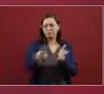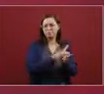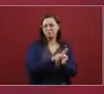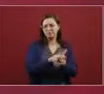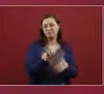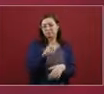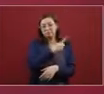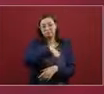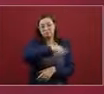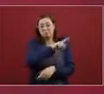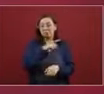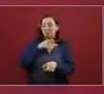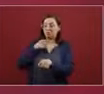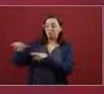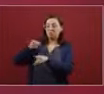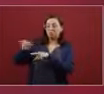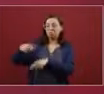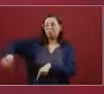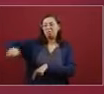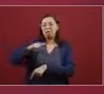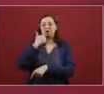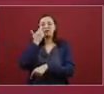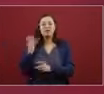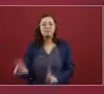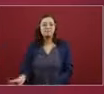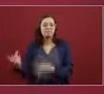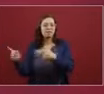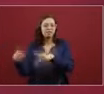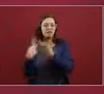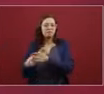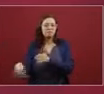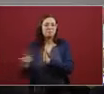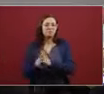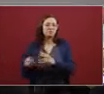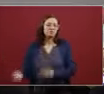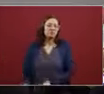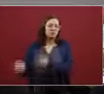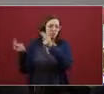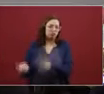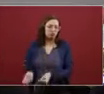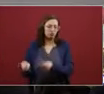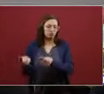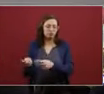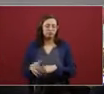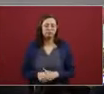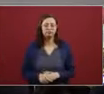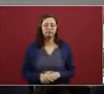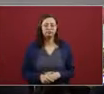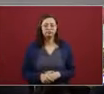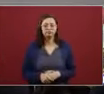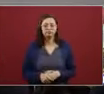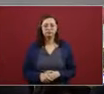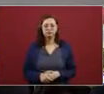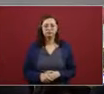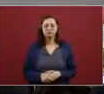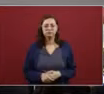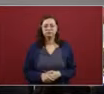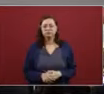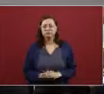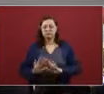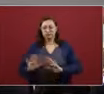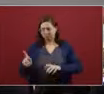comercialización de las plazas, la venta de las plazas. Entonces, eso queda a cargo de la